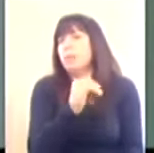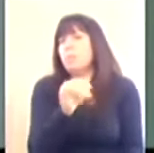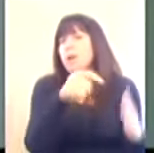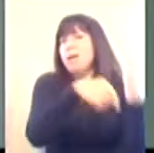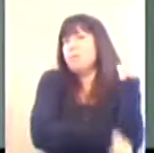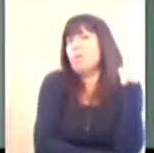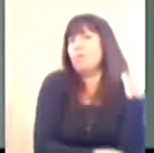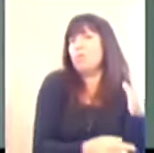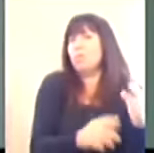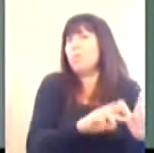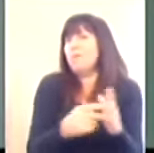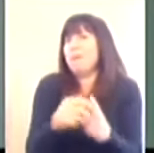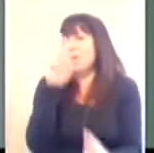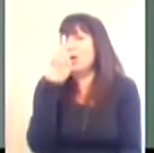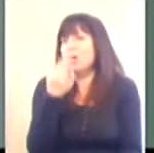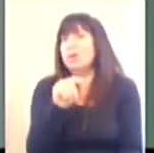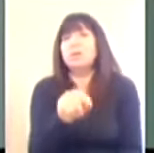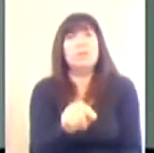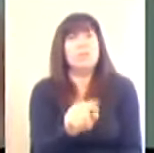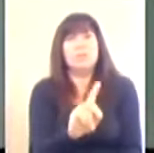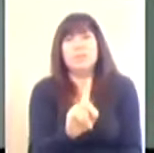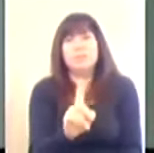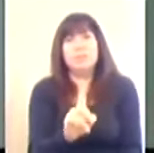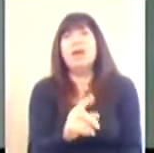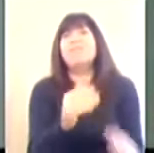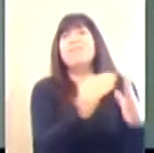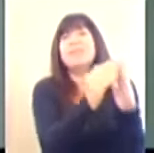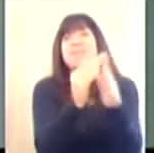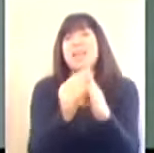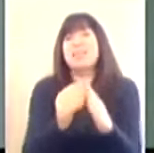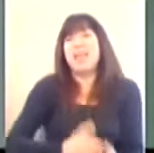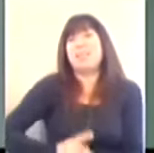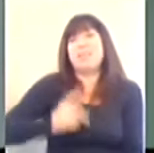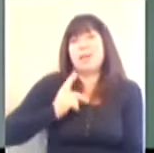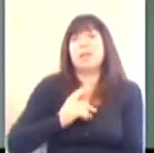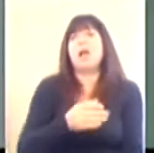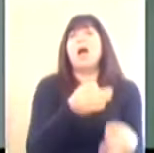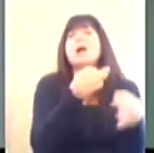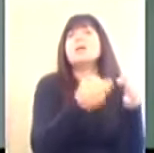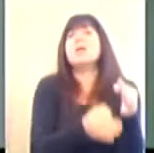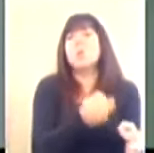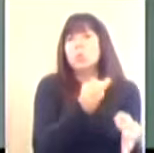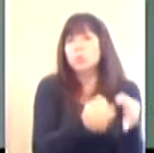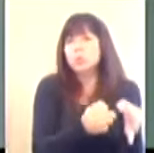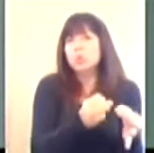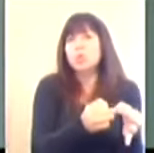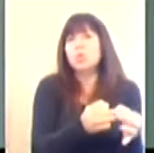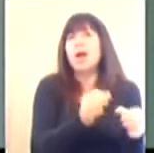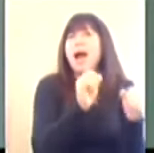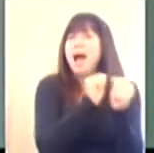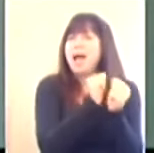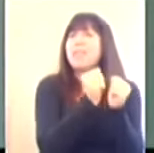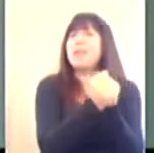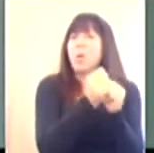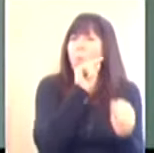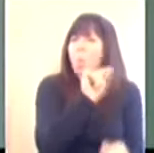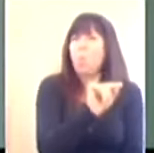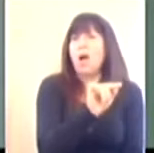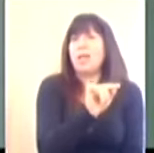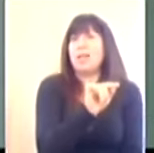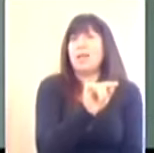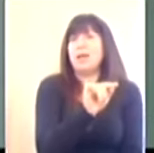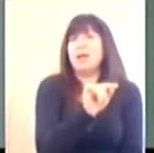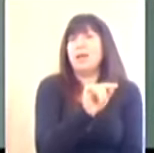la vivienda, y la vivienda justa, la vivienda digna, la vivienda adecuada, digamos, como se habla más a nivel internacional, asumir la vivienda adecuada